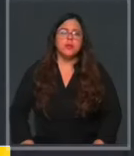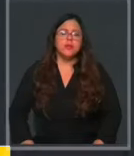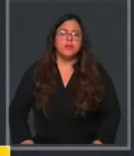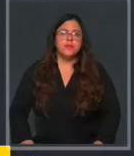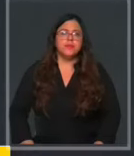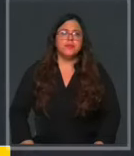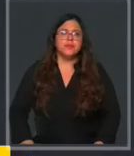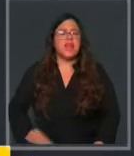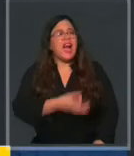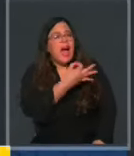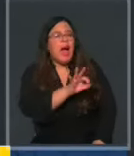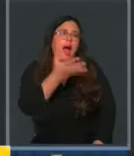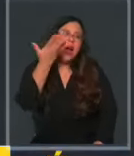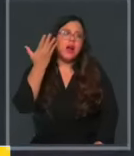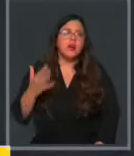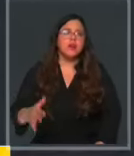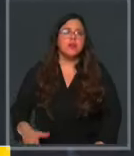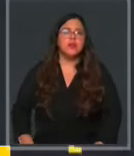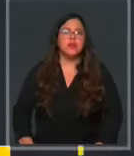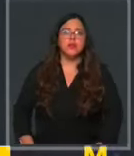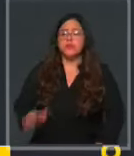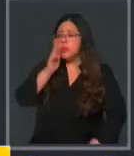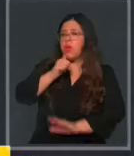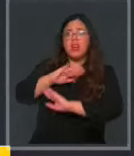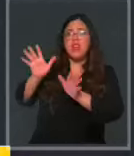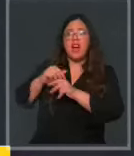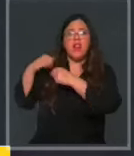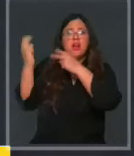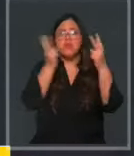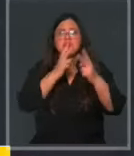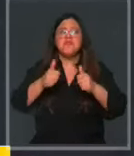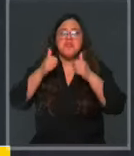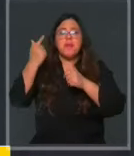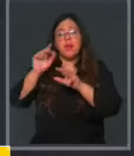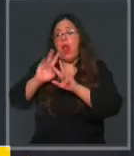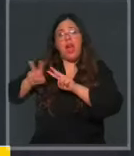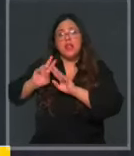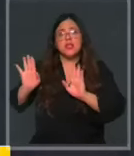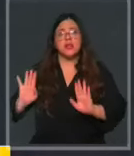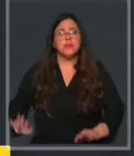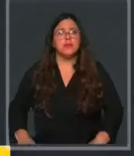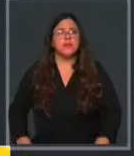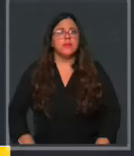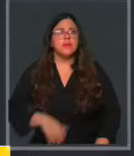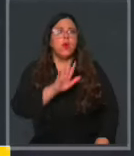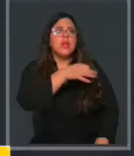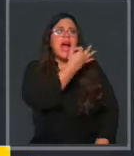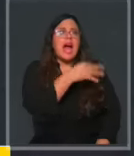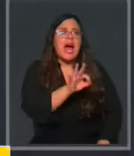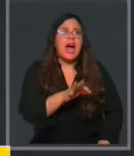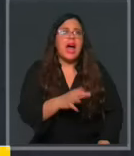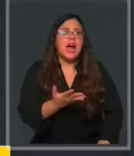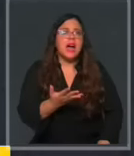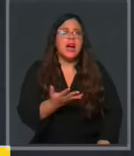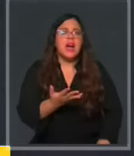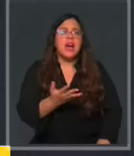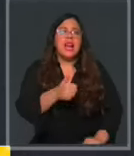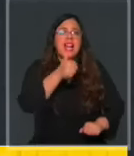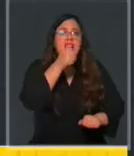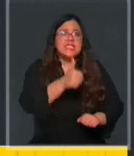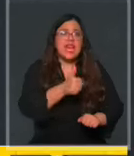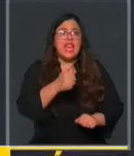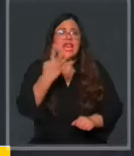¿Cómo tan cagao? No hay nada y el viento está bueno, pero nada que hacer. Dejaron la cagada. Se quemó la 6, la